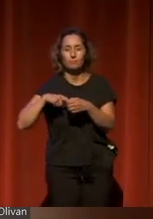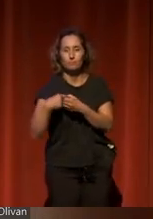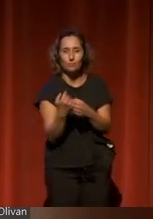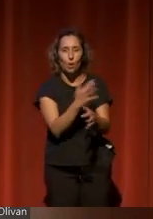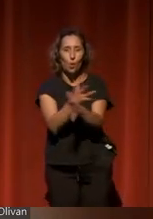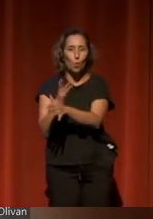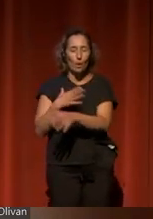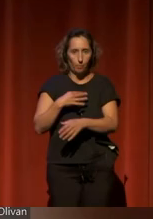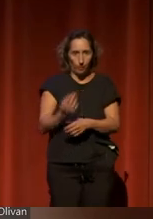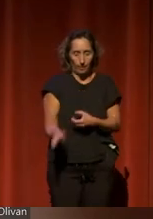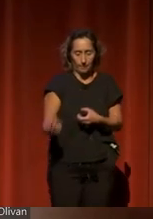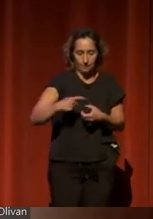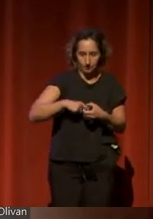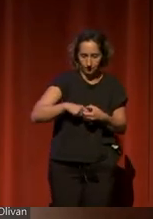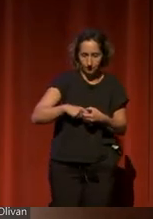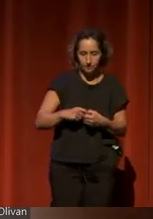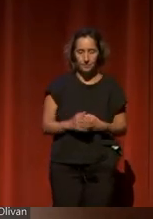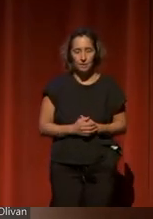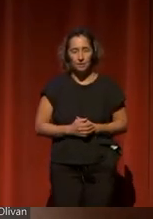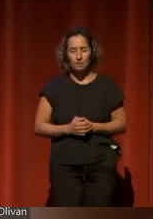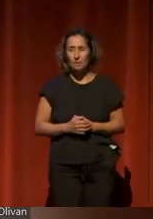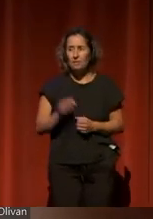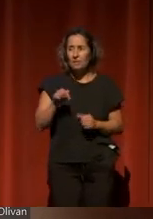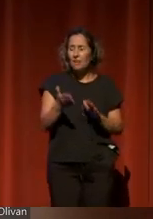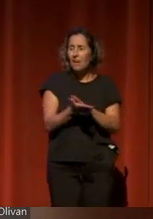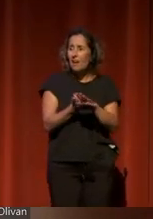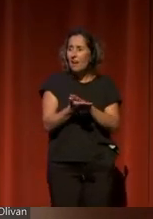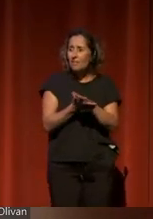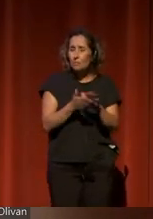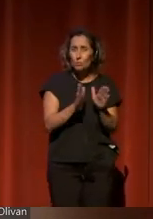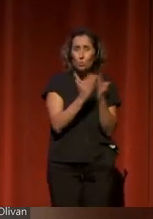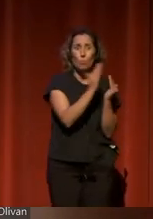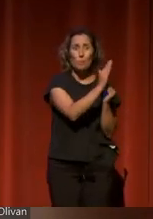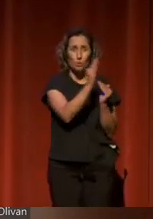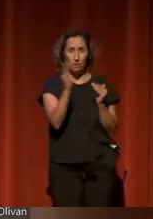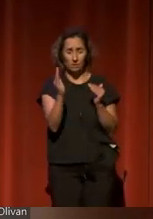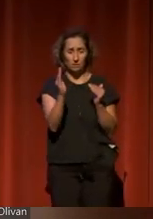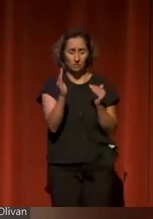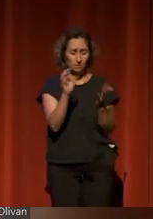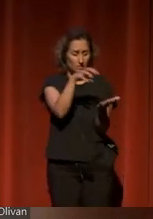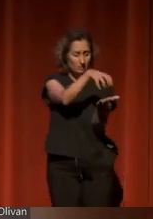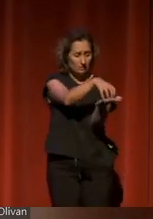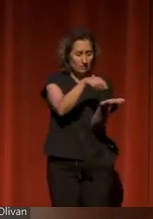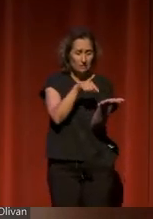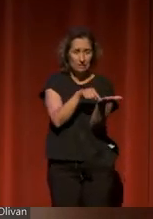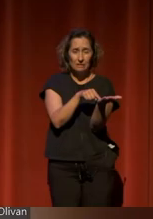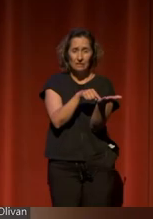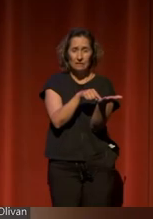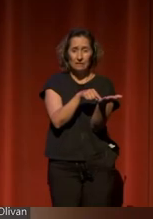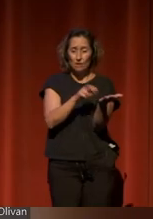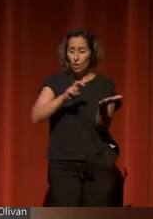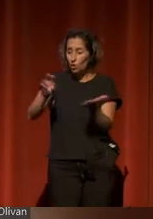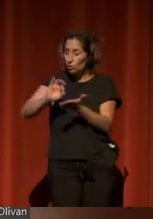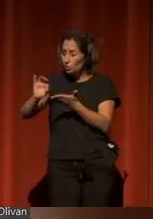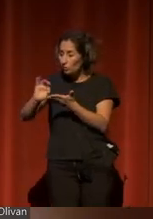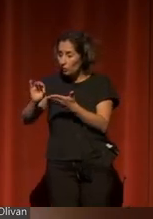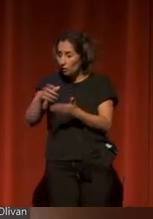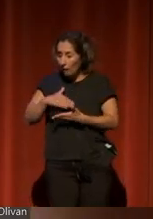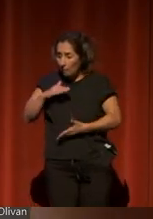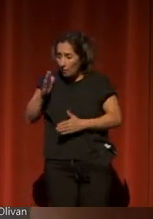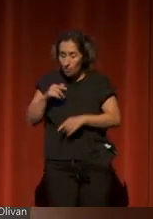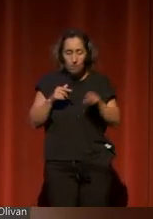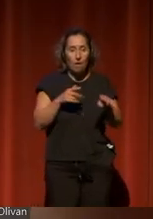efectivamente tú citab Que bueno aquí estamos hablando de bibliotecas porque las bibliotecas tienen una capacidad que otros servicios no tienen Y es